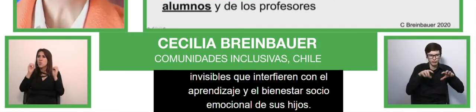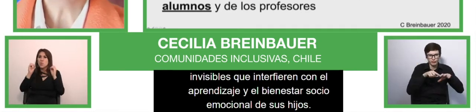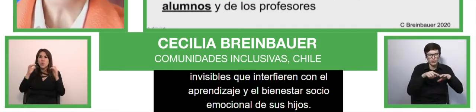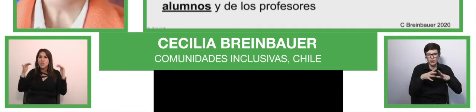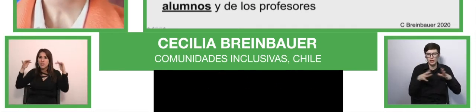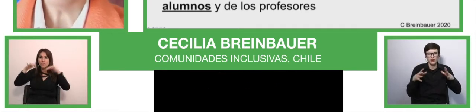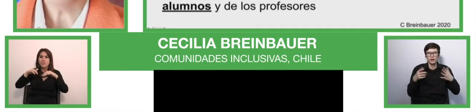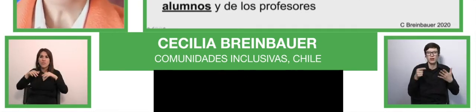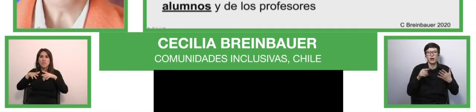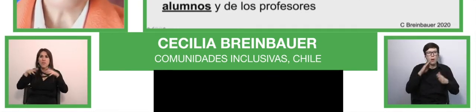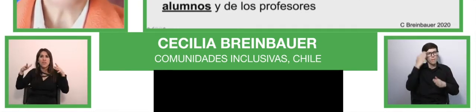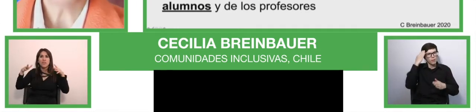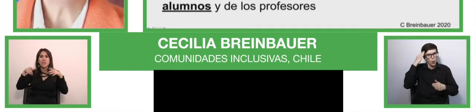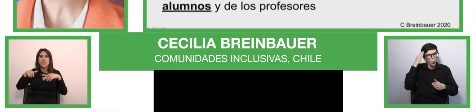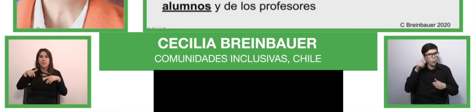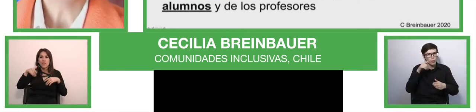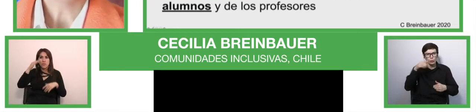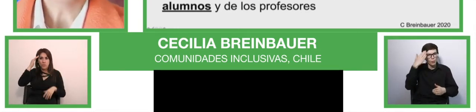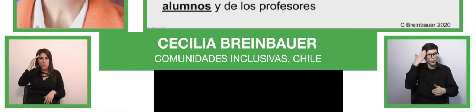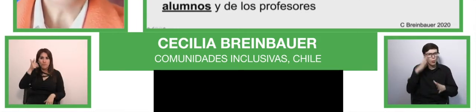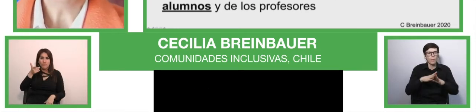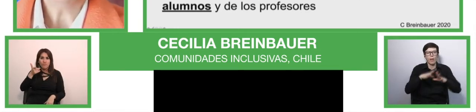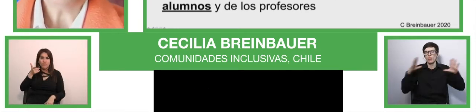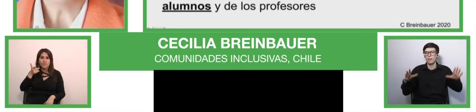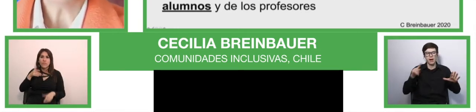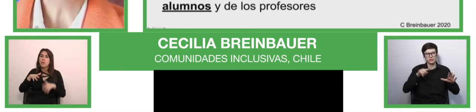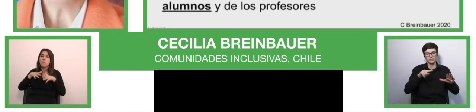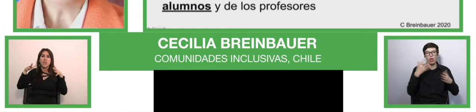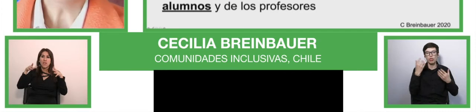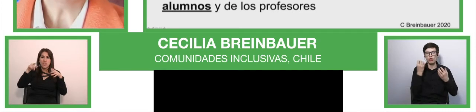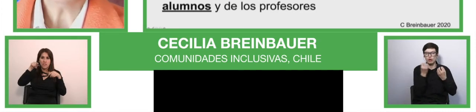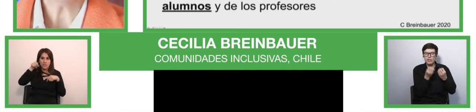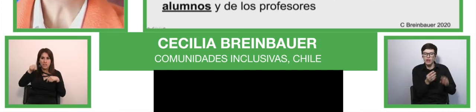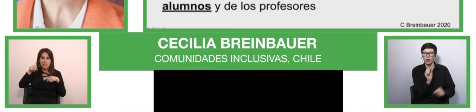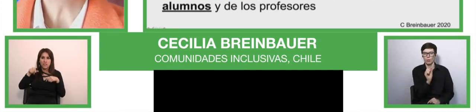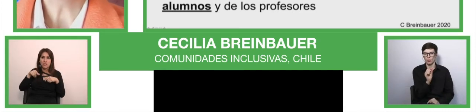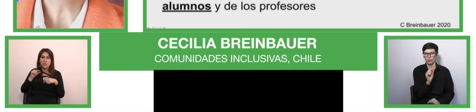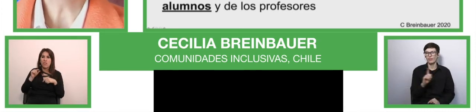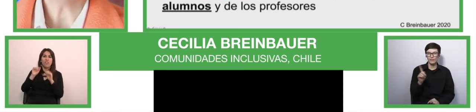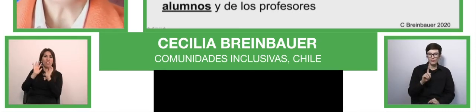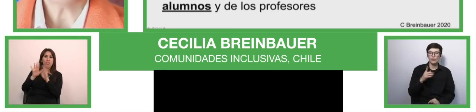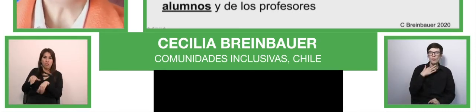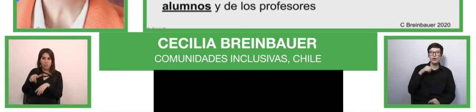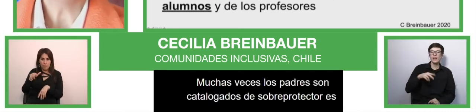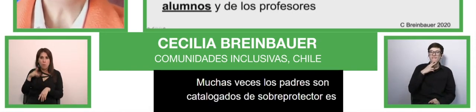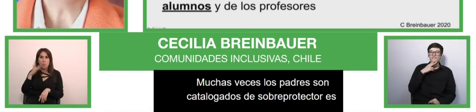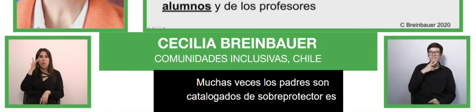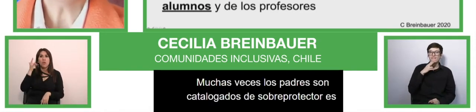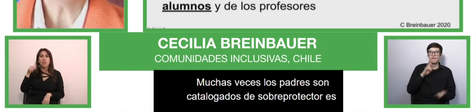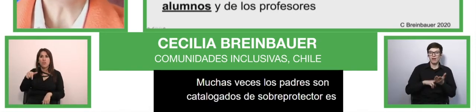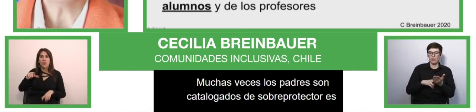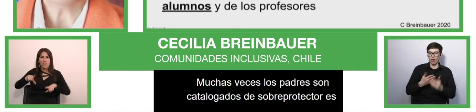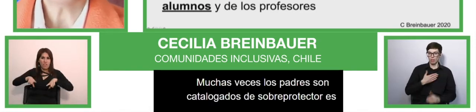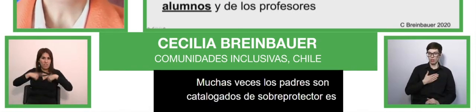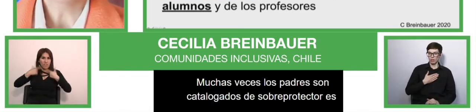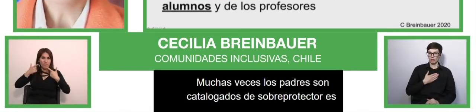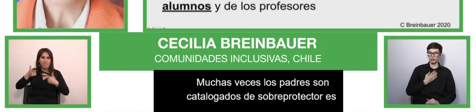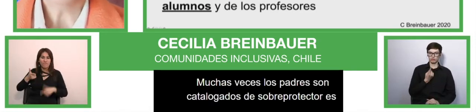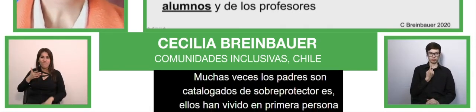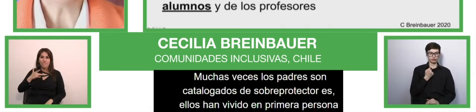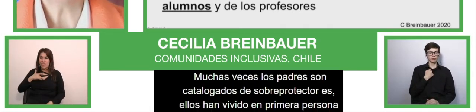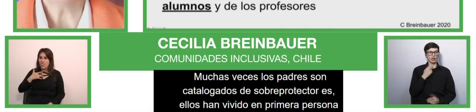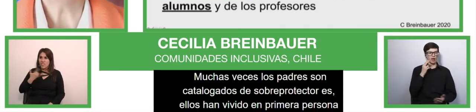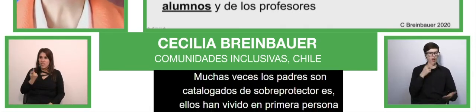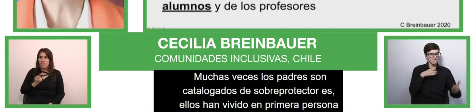escuela y francamente los entiendo ellos han vivido en primera persona estas barreras esta experiencia es cotidiana